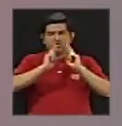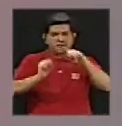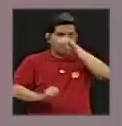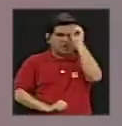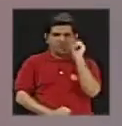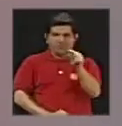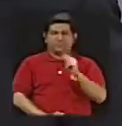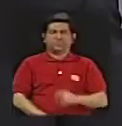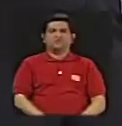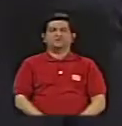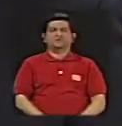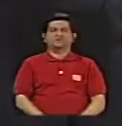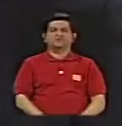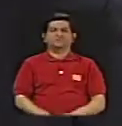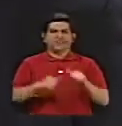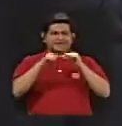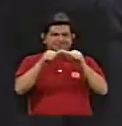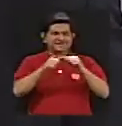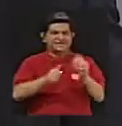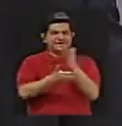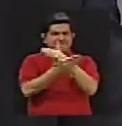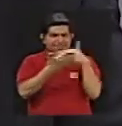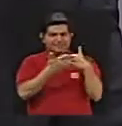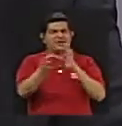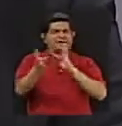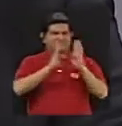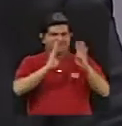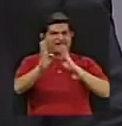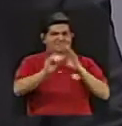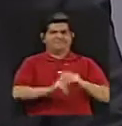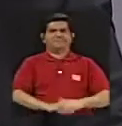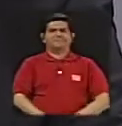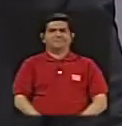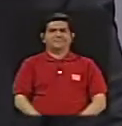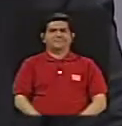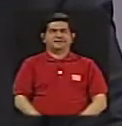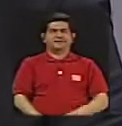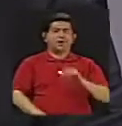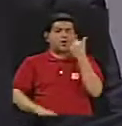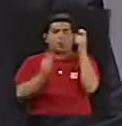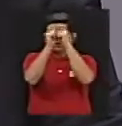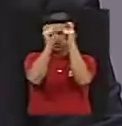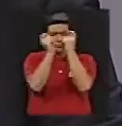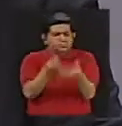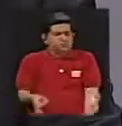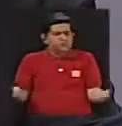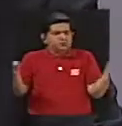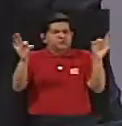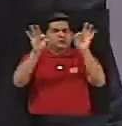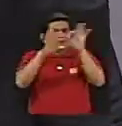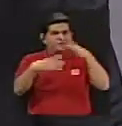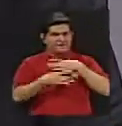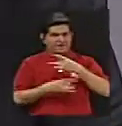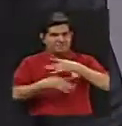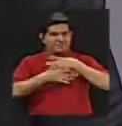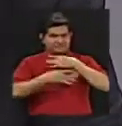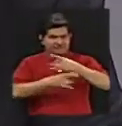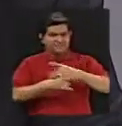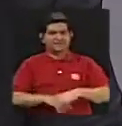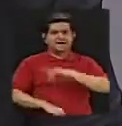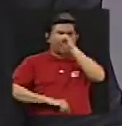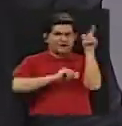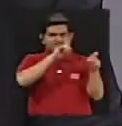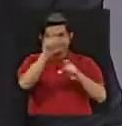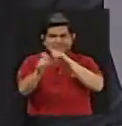etcétera. Vamos a continuar en el siguiente bloque conversando de otros detalles muy relevantes y muy interesantes de la